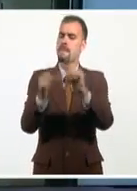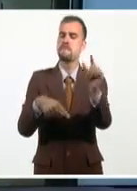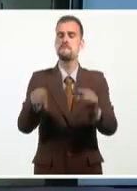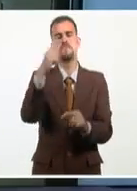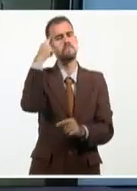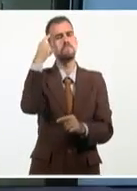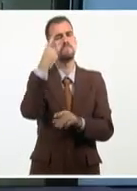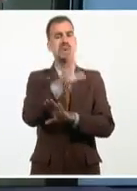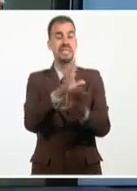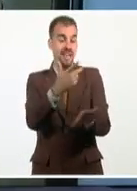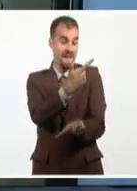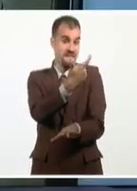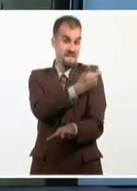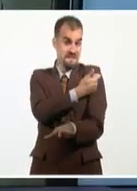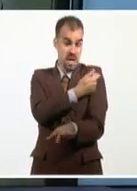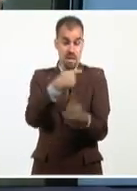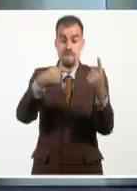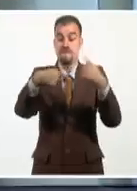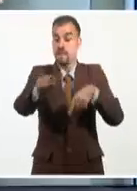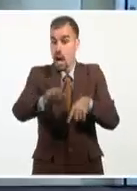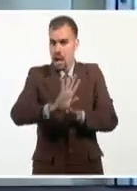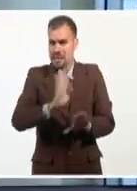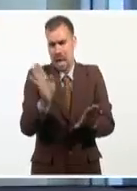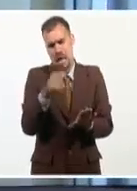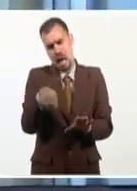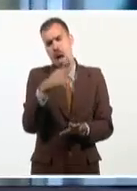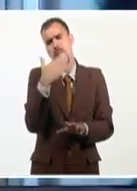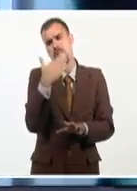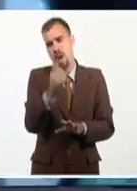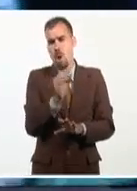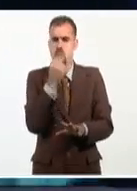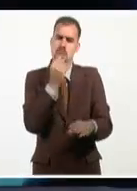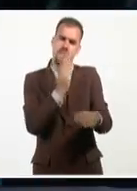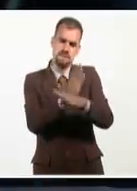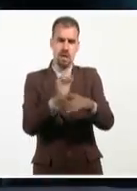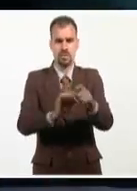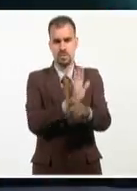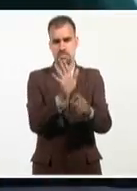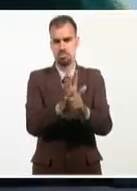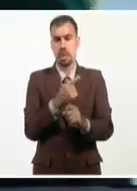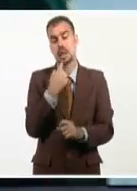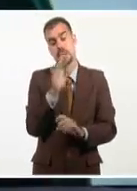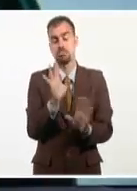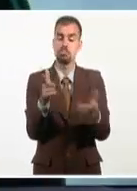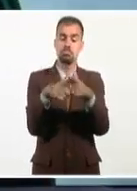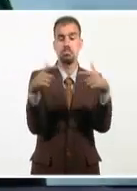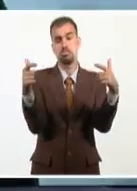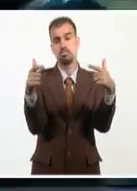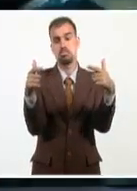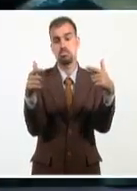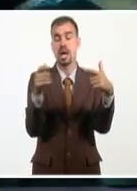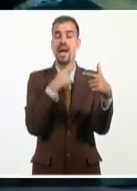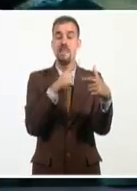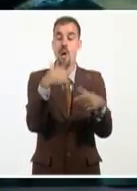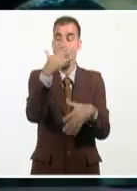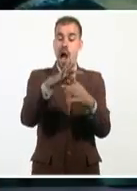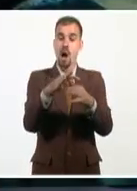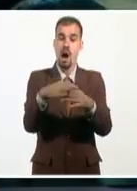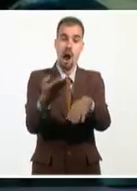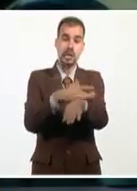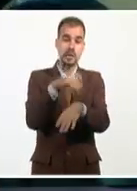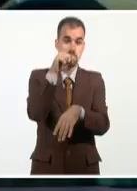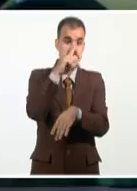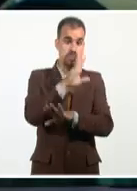cubana deviene respiro, porque a fin de cuentas se estima que estaremos vacunados la mayoría antes de que concluya agosto.